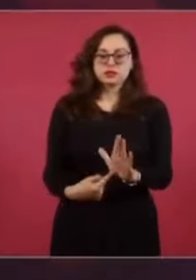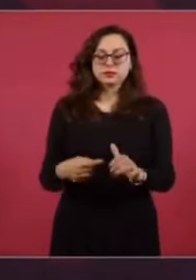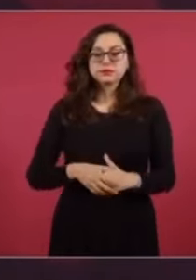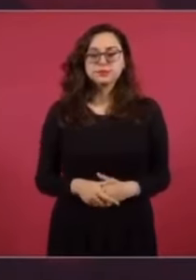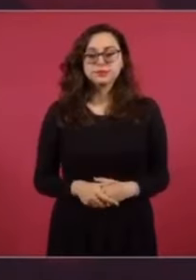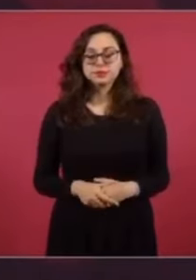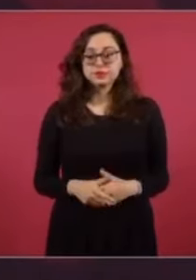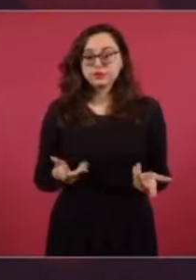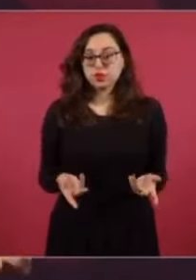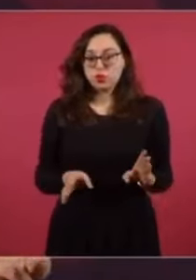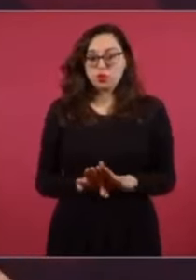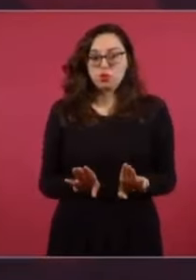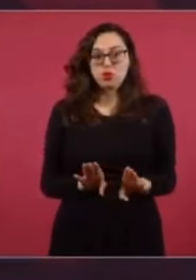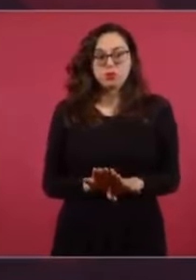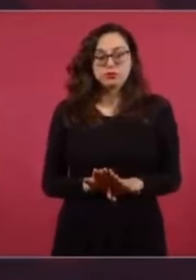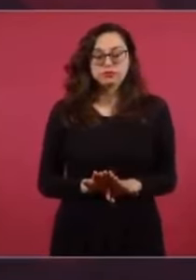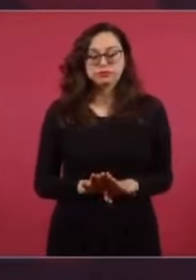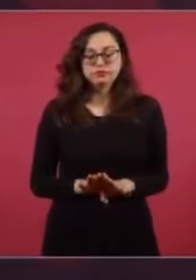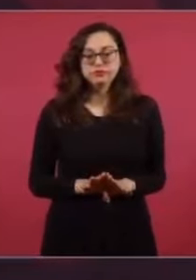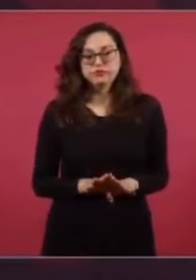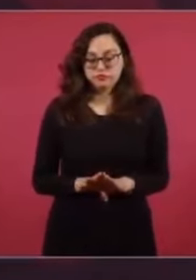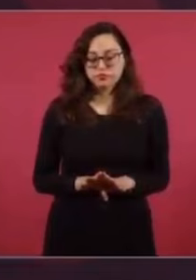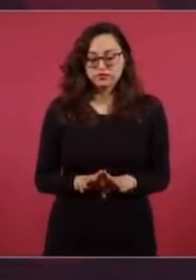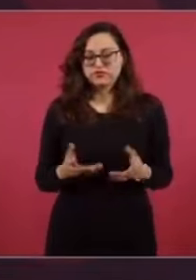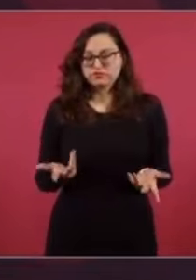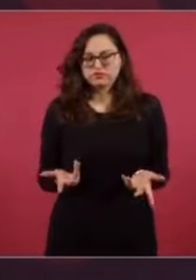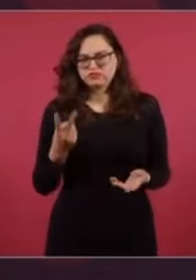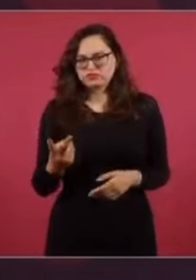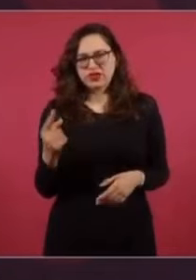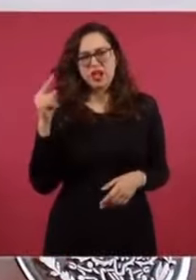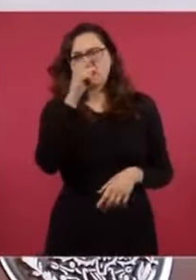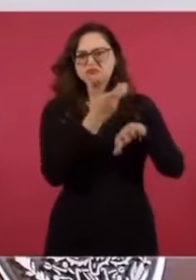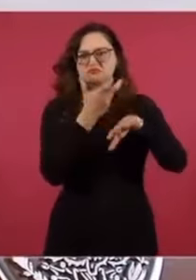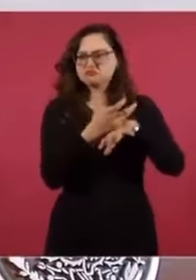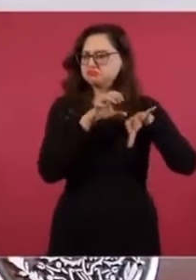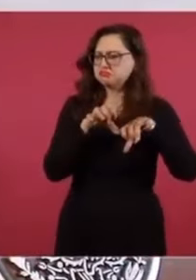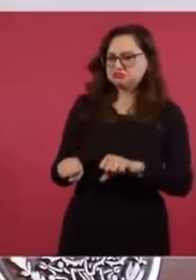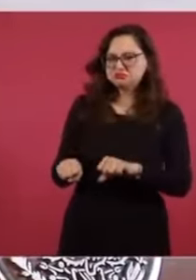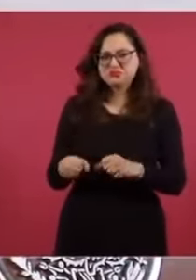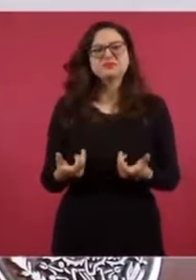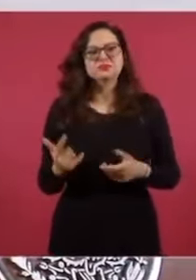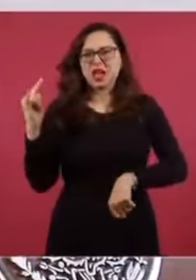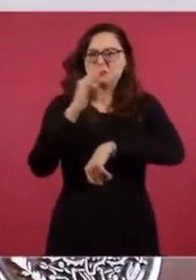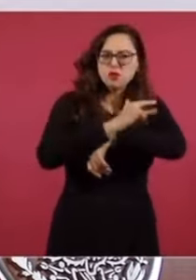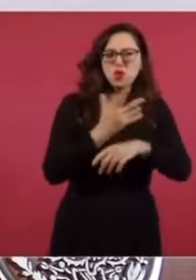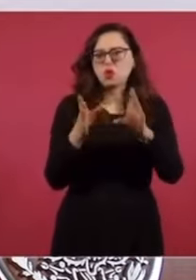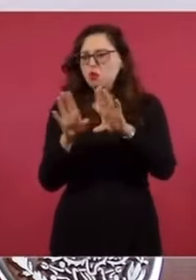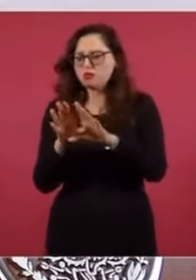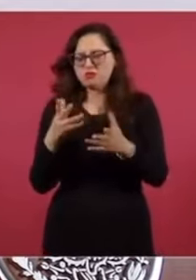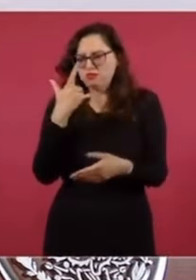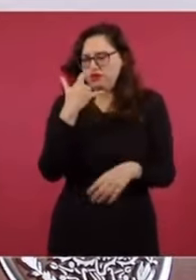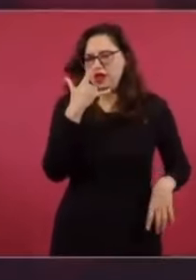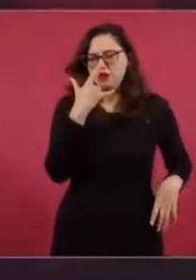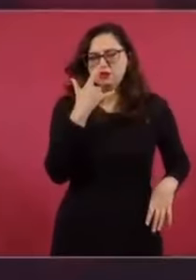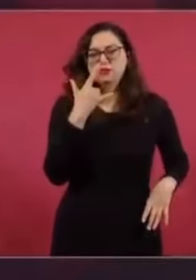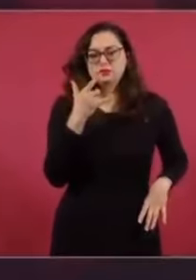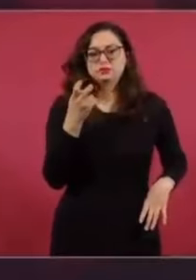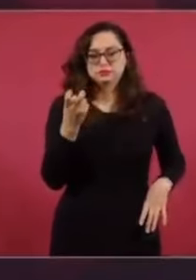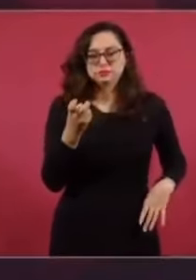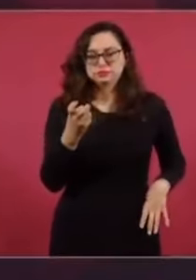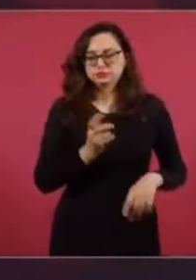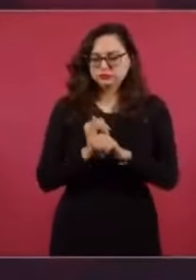sucedió Cómo fue que llegaron estos dos personajes a Estados Unidos al paso